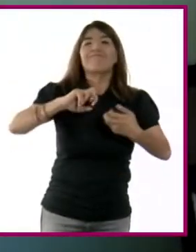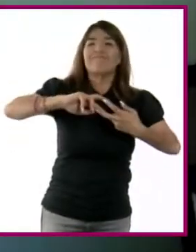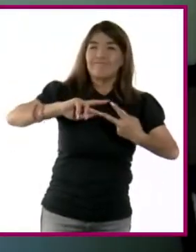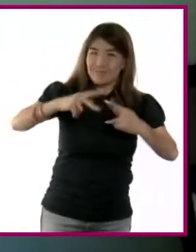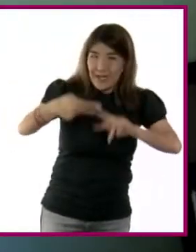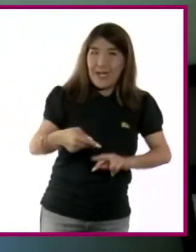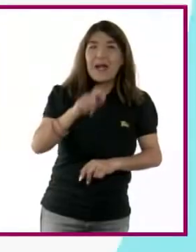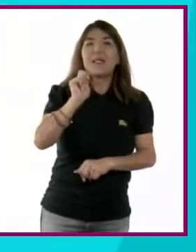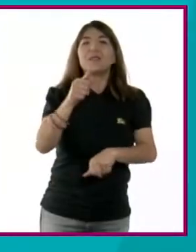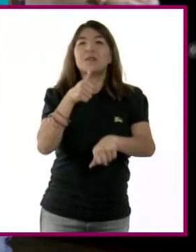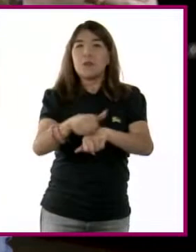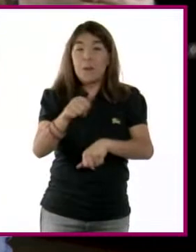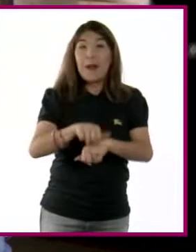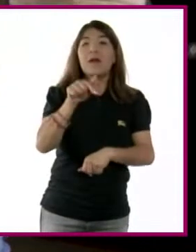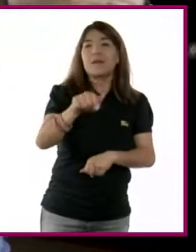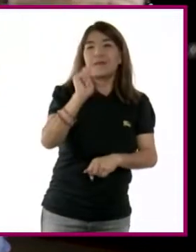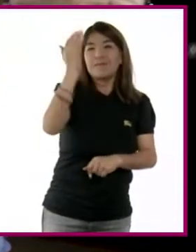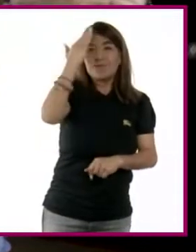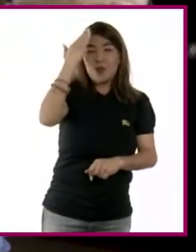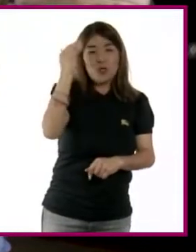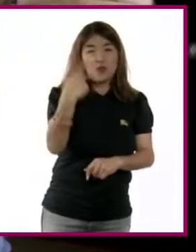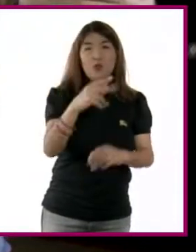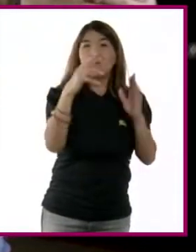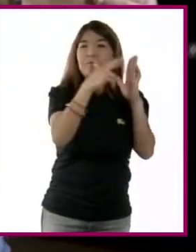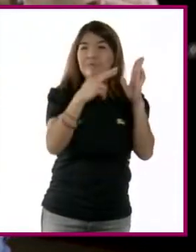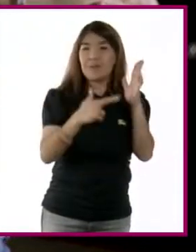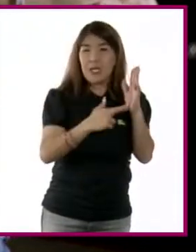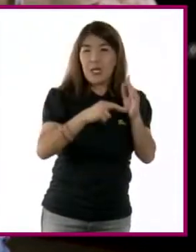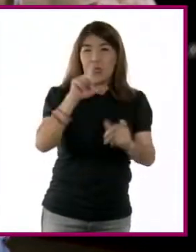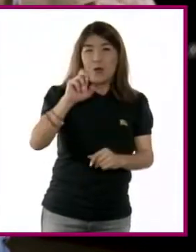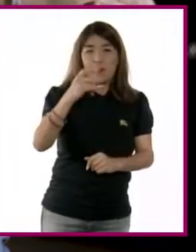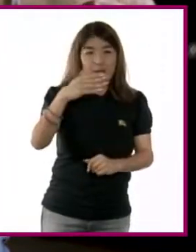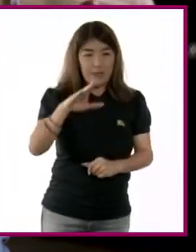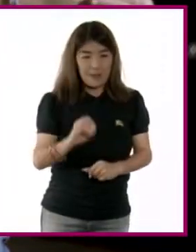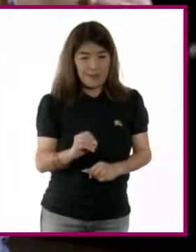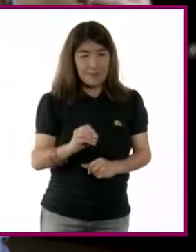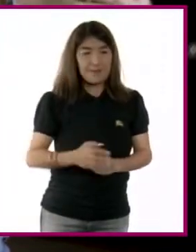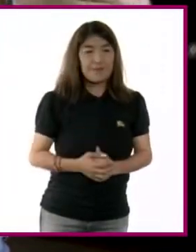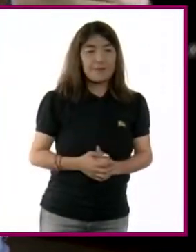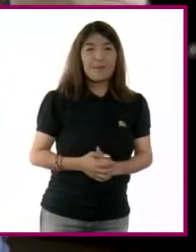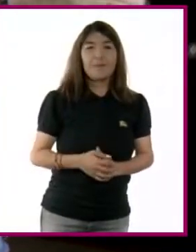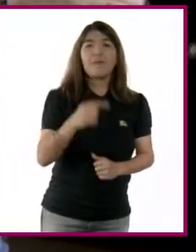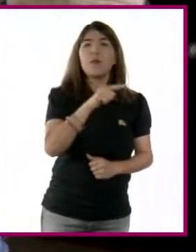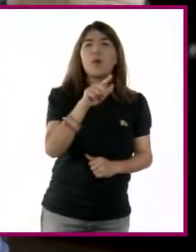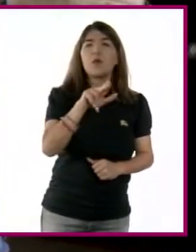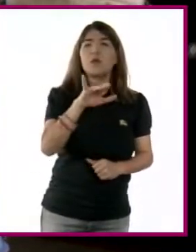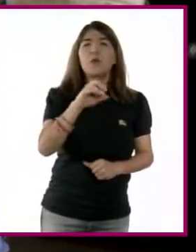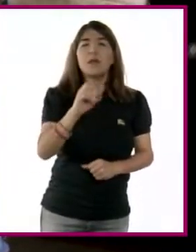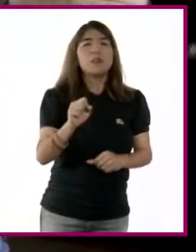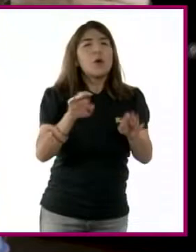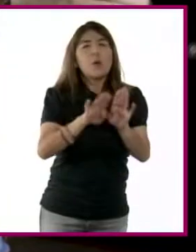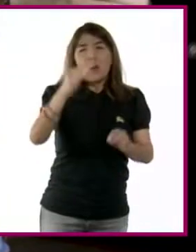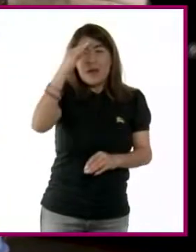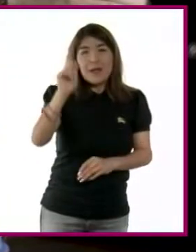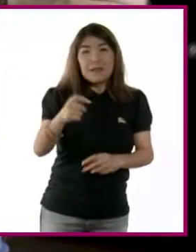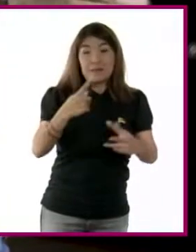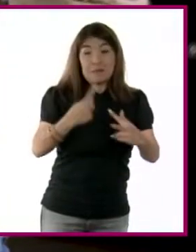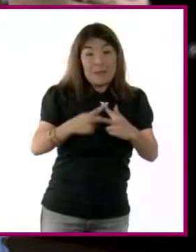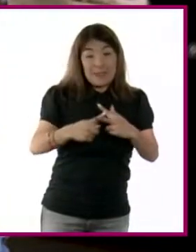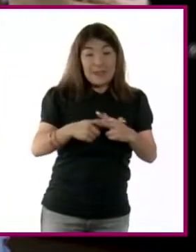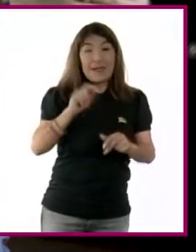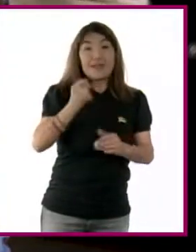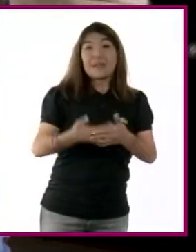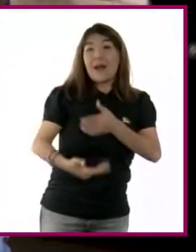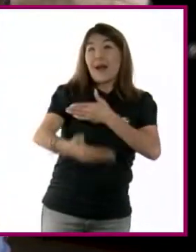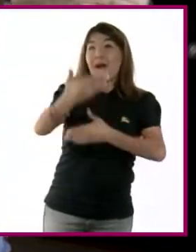apegada a estos principios lógicos. Lewis Carroll vivió en una época de transición entre un modo de hacer lógica que se remontaba de hace